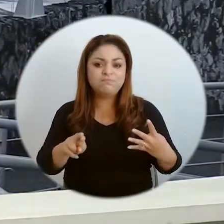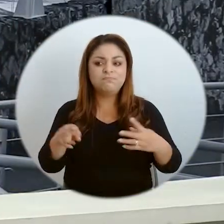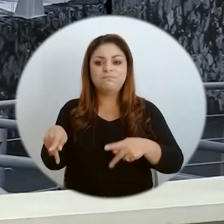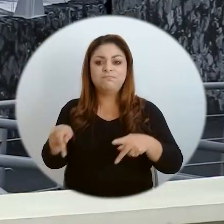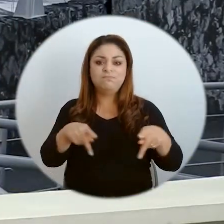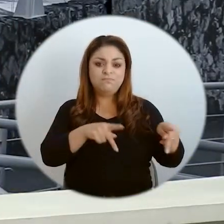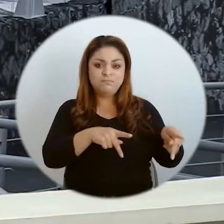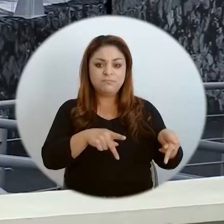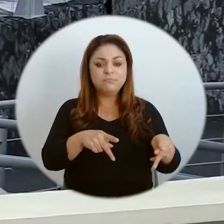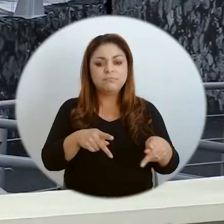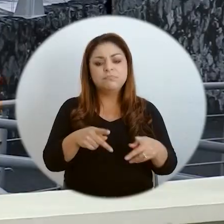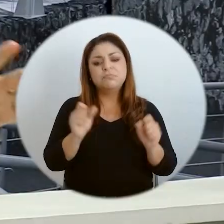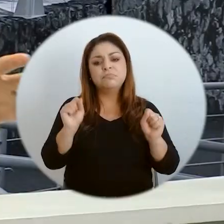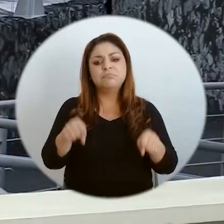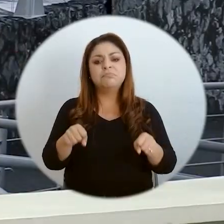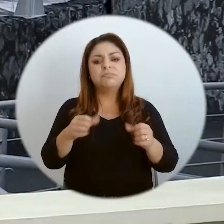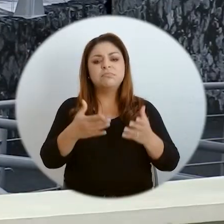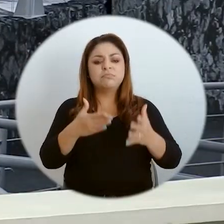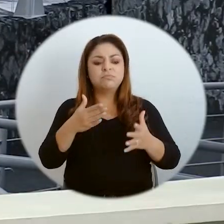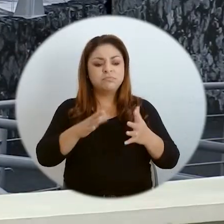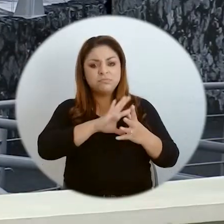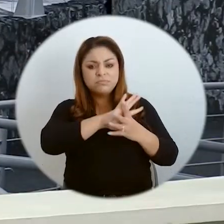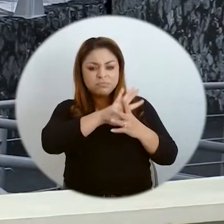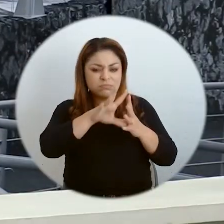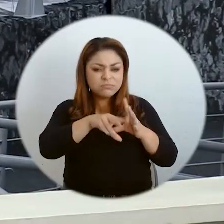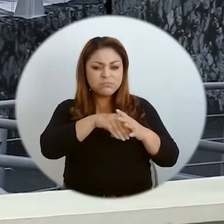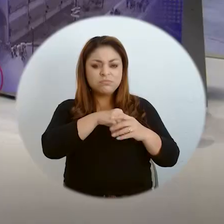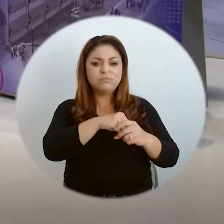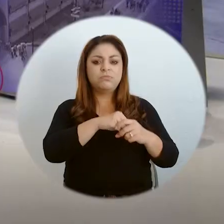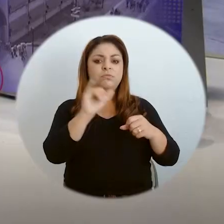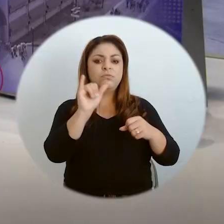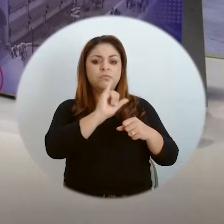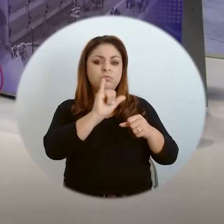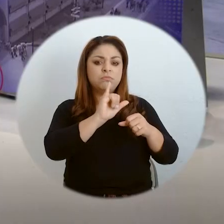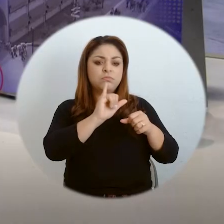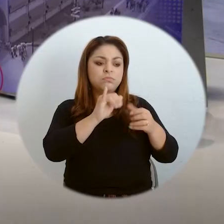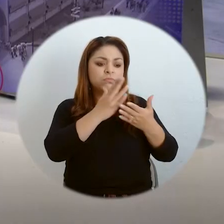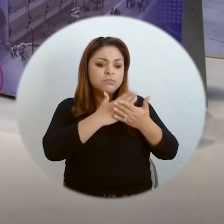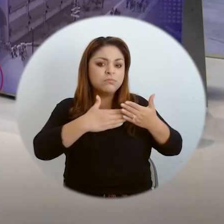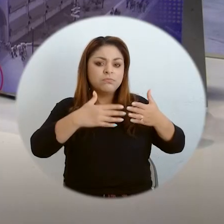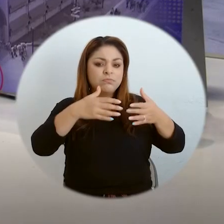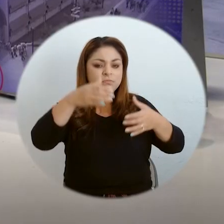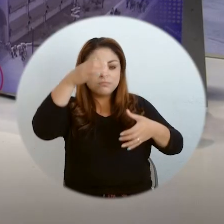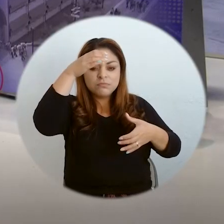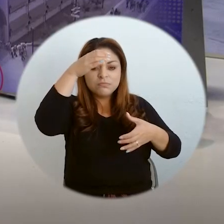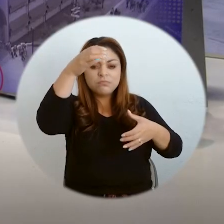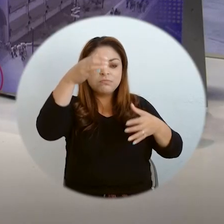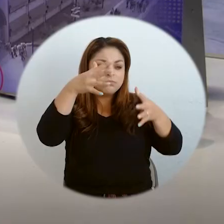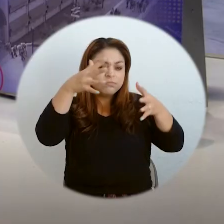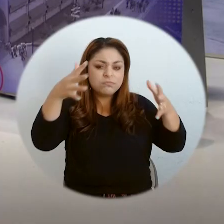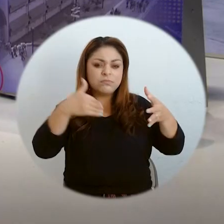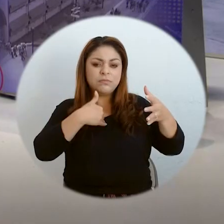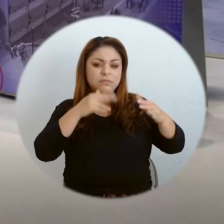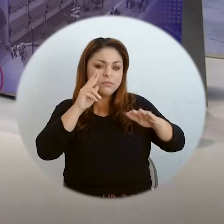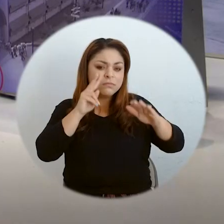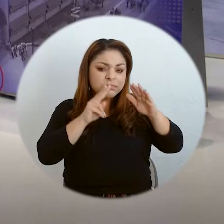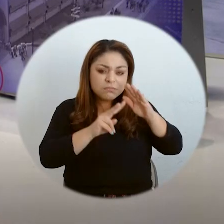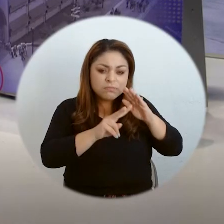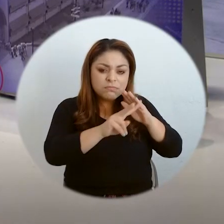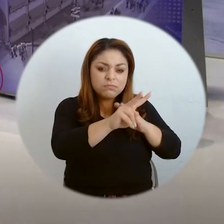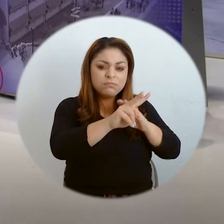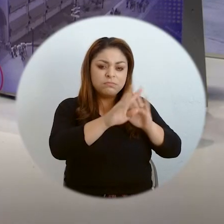las personas. Y entonces podemos entenderlo quizá como un fenómeno sociocultural amplio que configura una determinada visión de mundo.